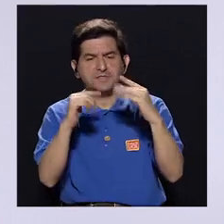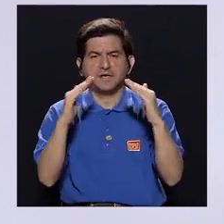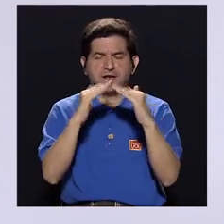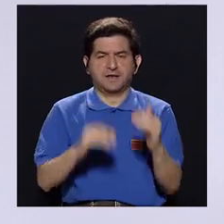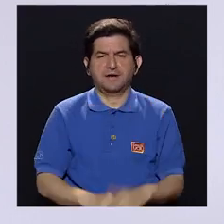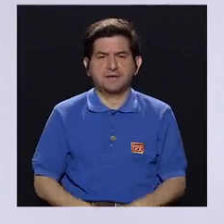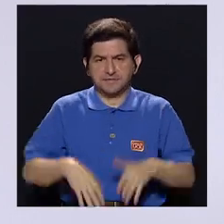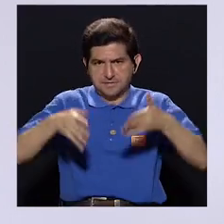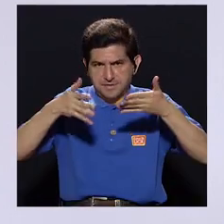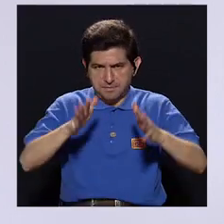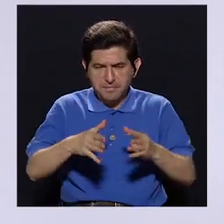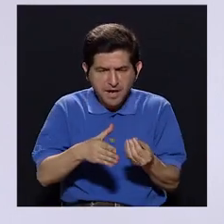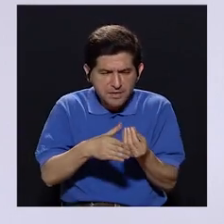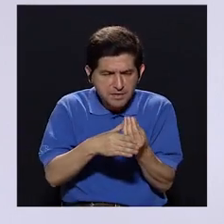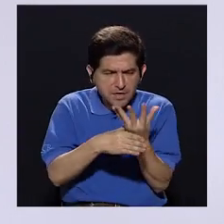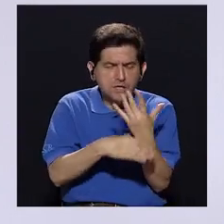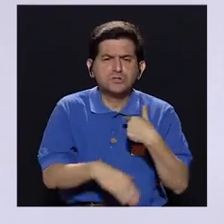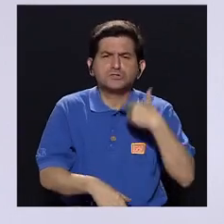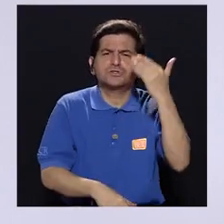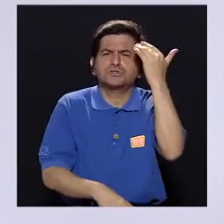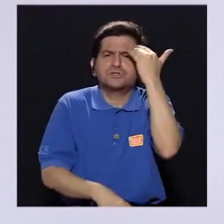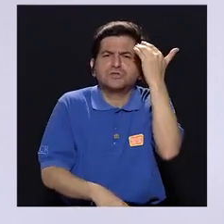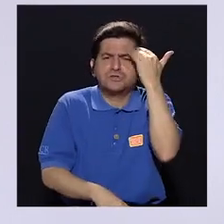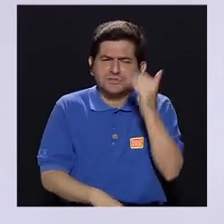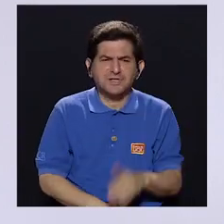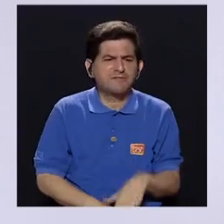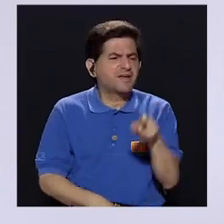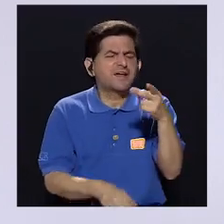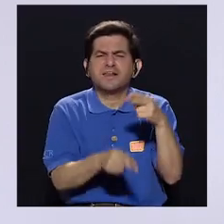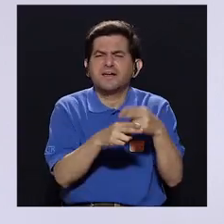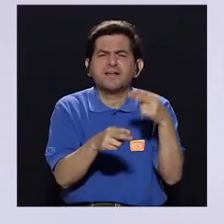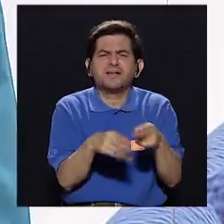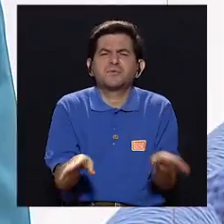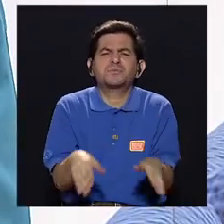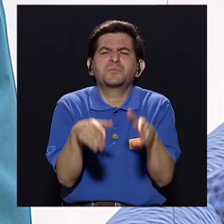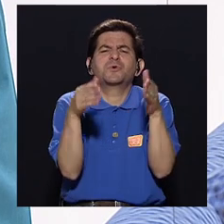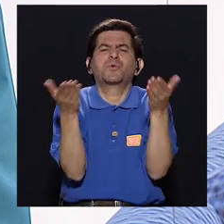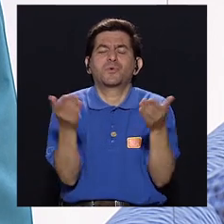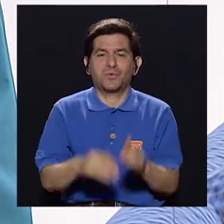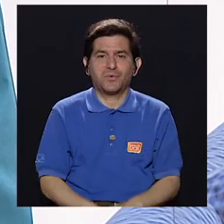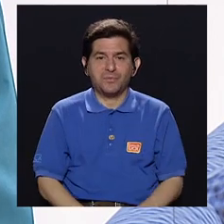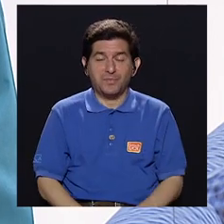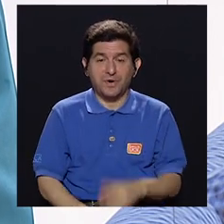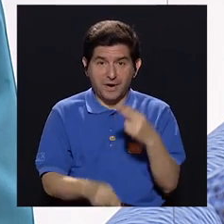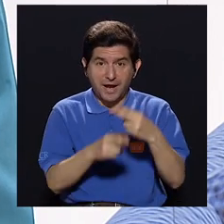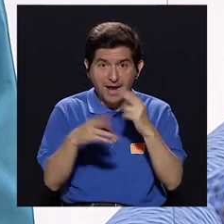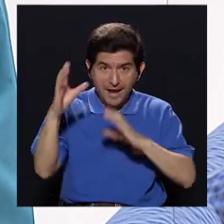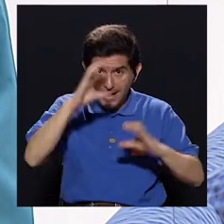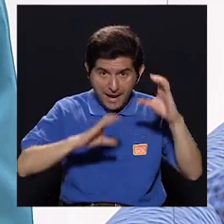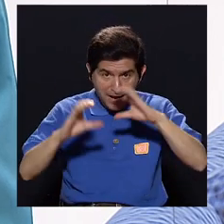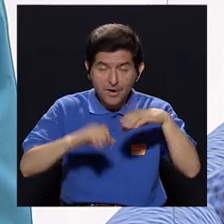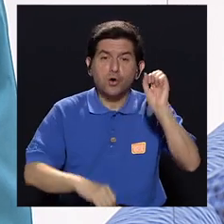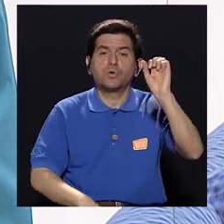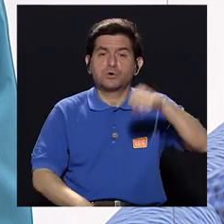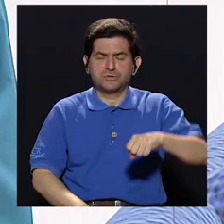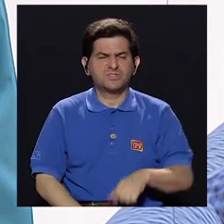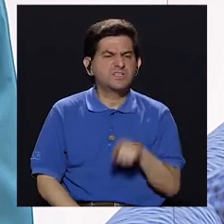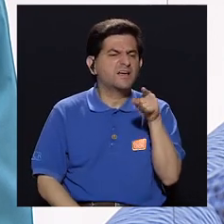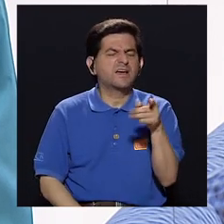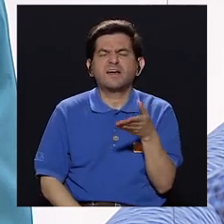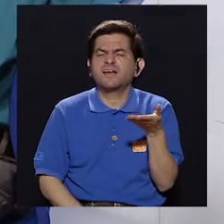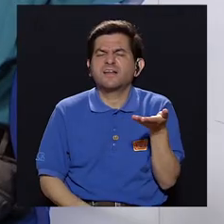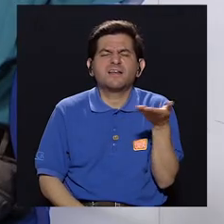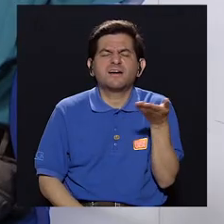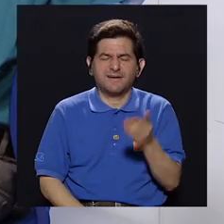floreando lo que yo siempre quería saber era Cómo se llamaba elombre el hombre científico Sí o sea qu qué era